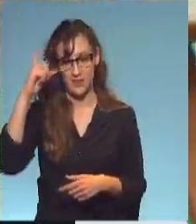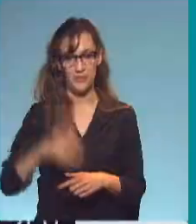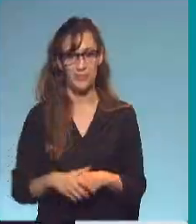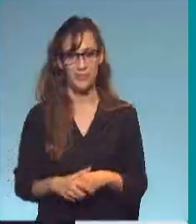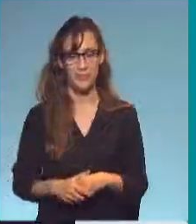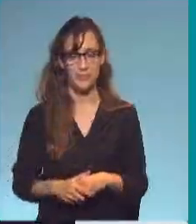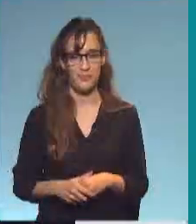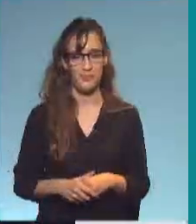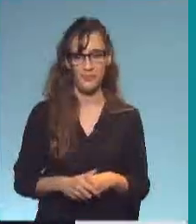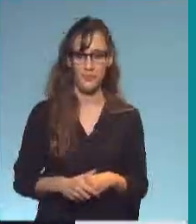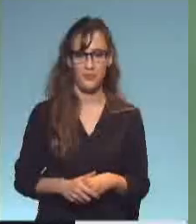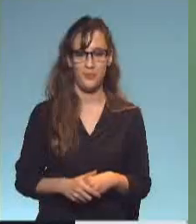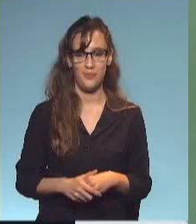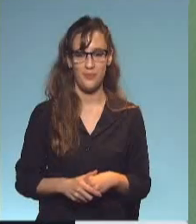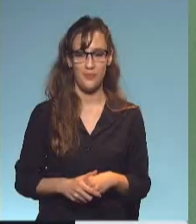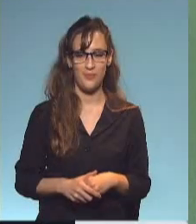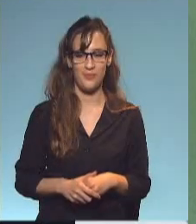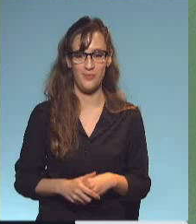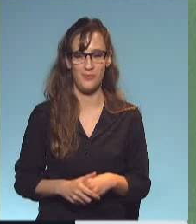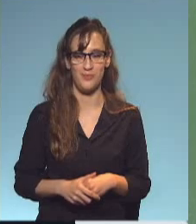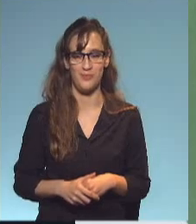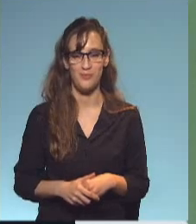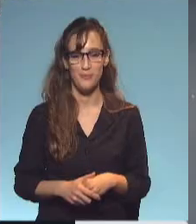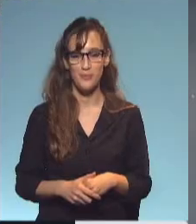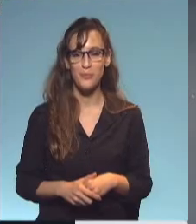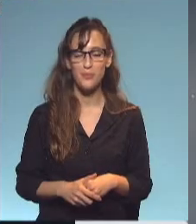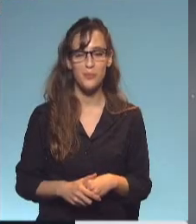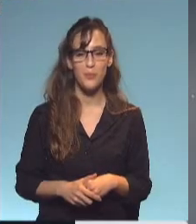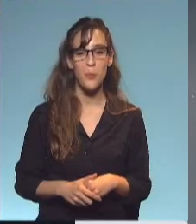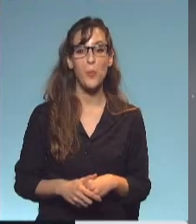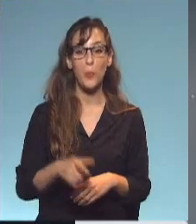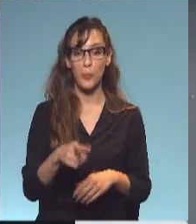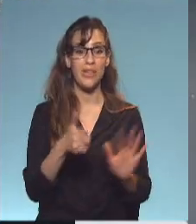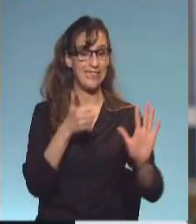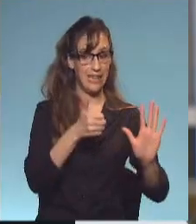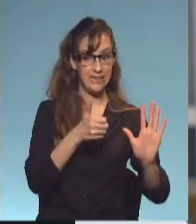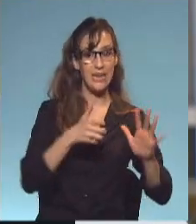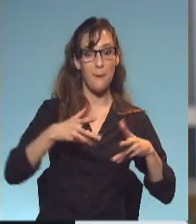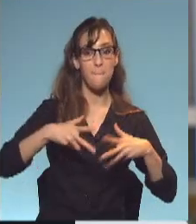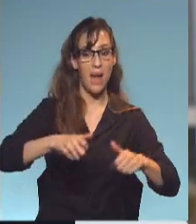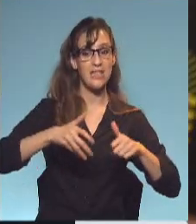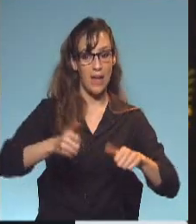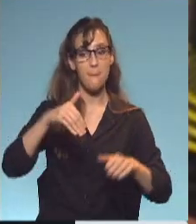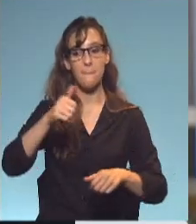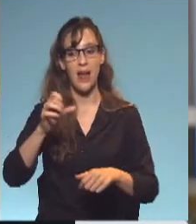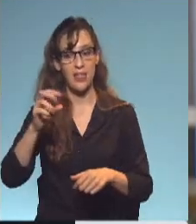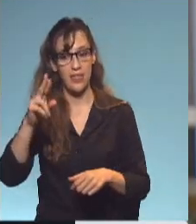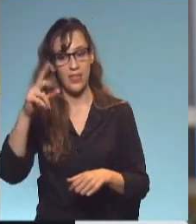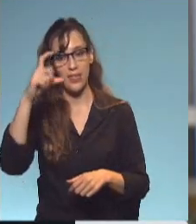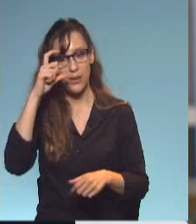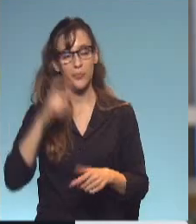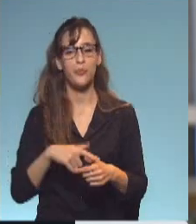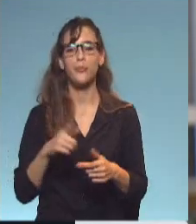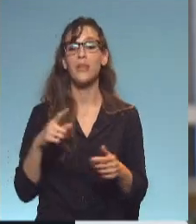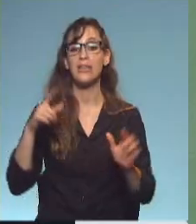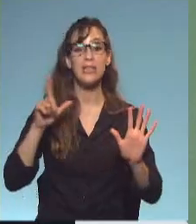Masa madre. Eso te la complico así un poquitito, Romy. Bien, seis masa, esa es la seis masa madre, ¿verdad? Cartera. Seis masa madre. Bien, siete seis masa